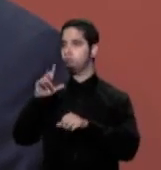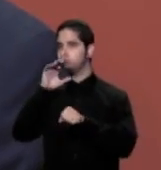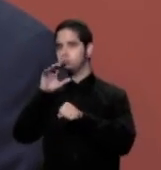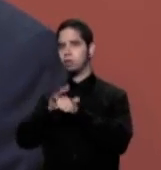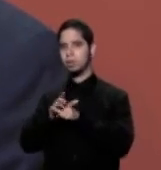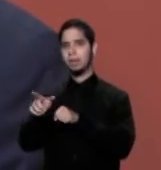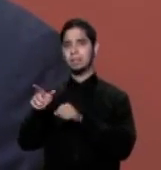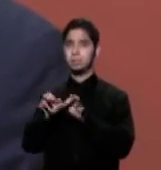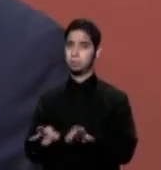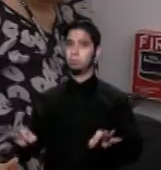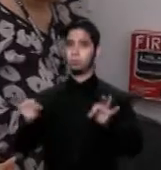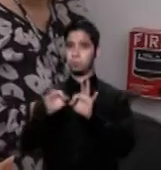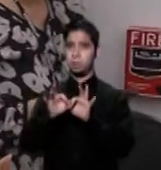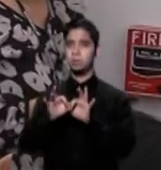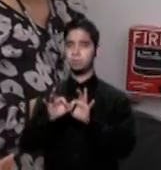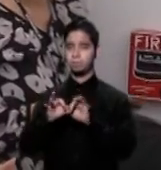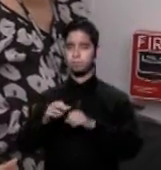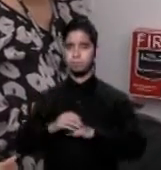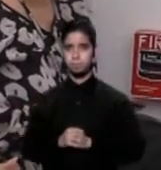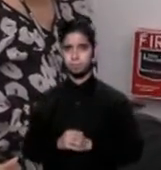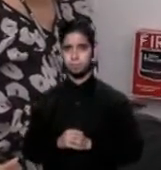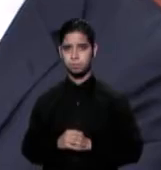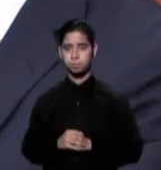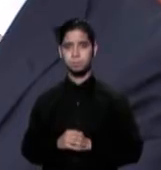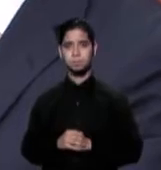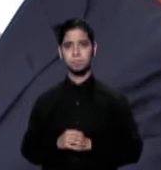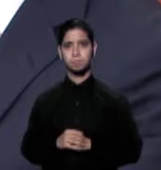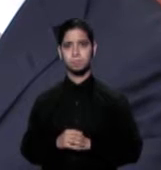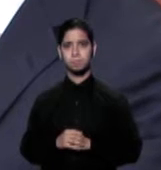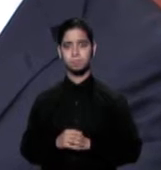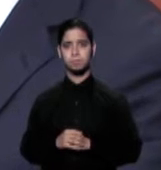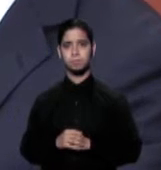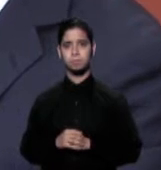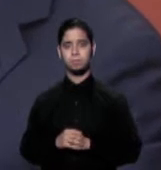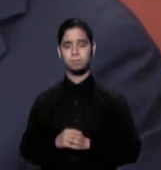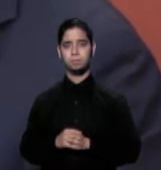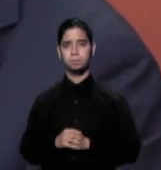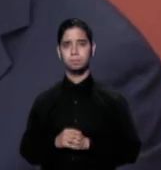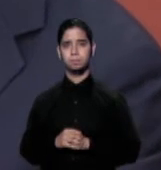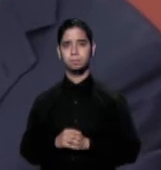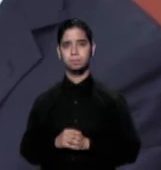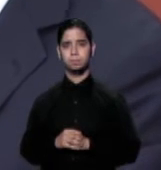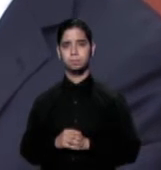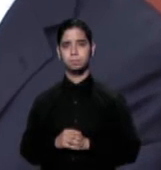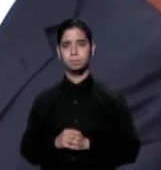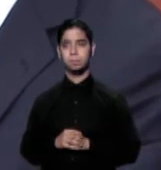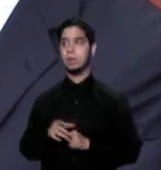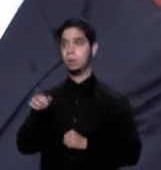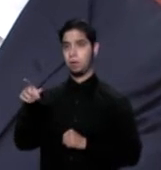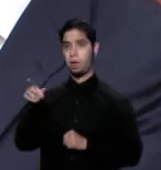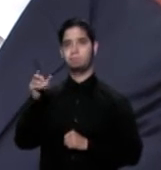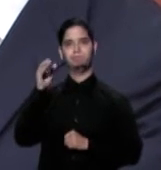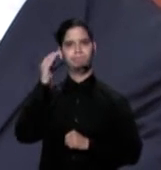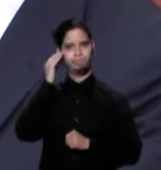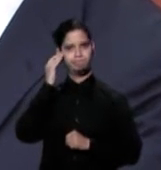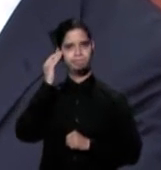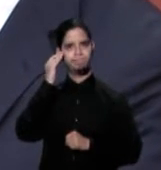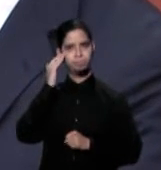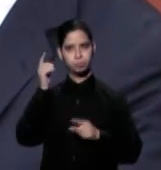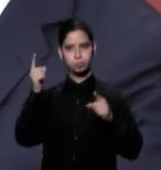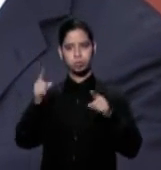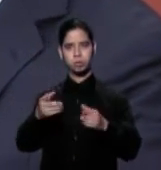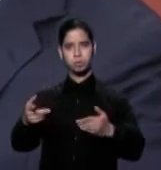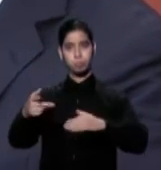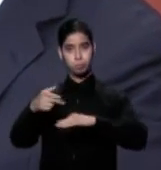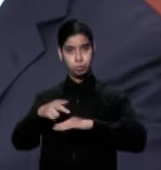Tesoro es protagónico en el escenario fiscal en el que se encuentra la isla. Que está muy al tanto de los asuntos de Puerto